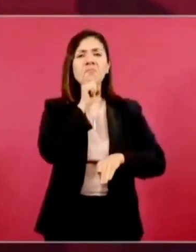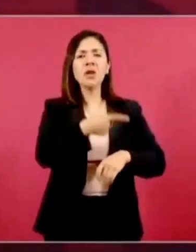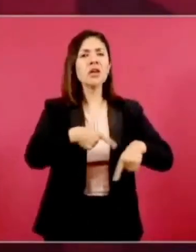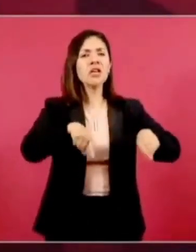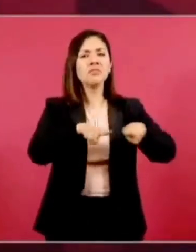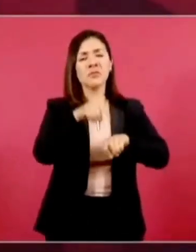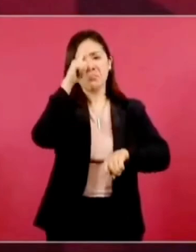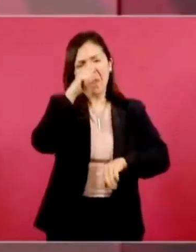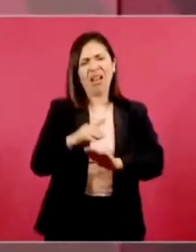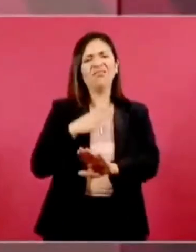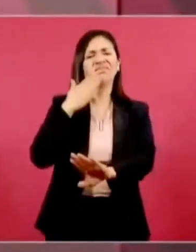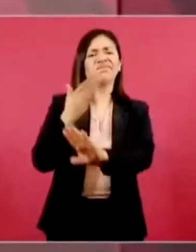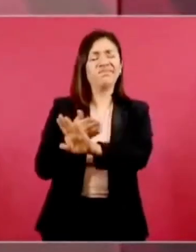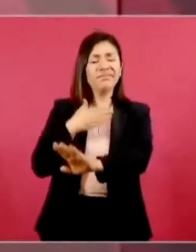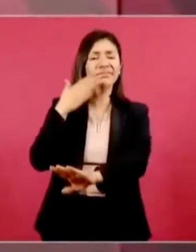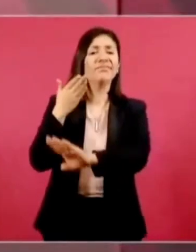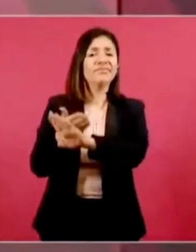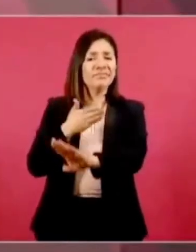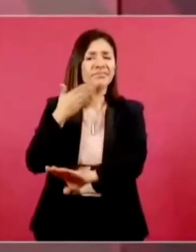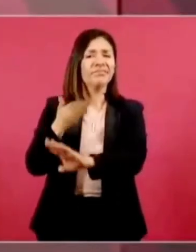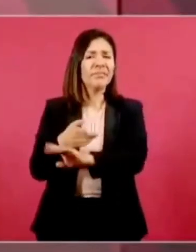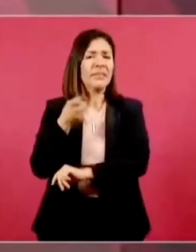de ataques